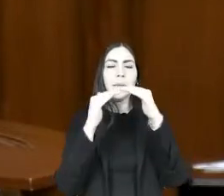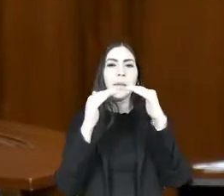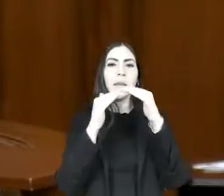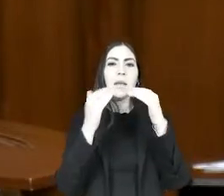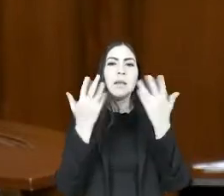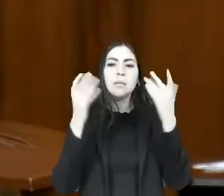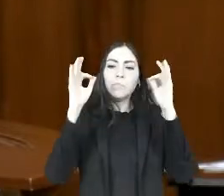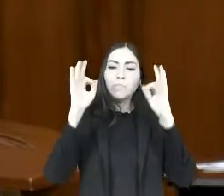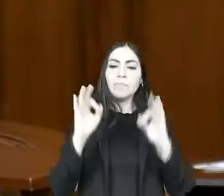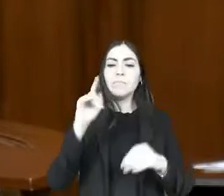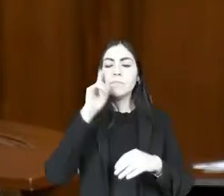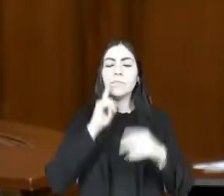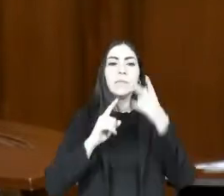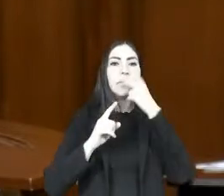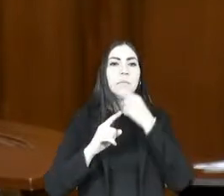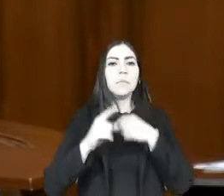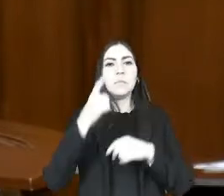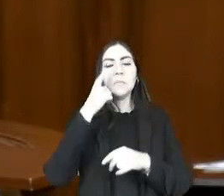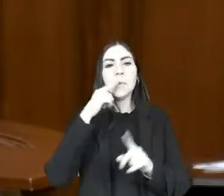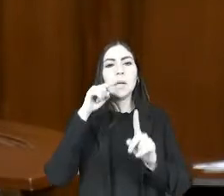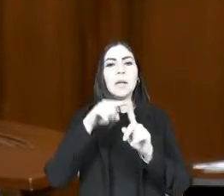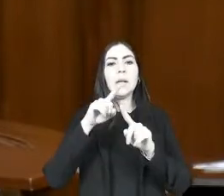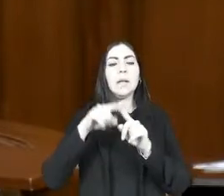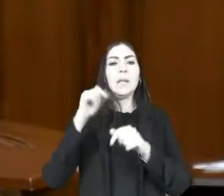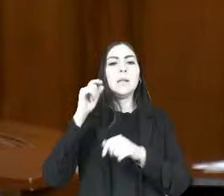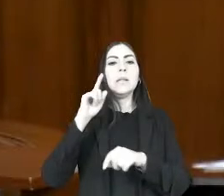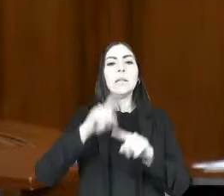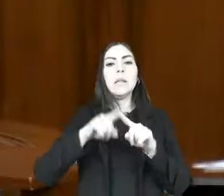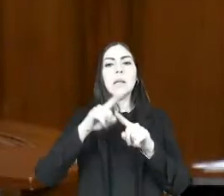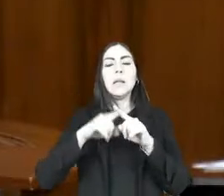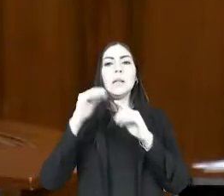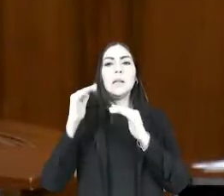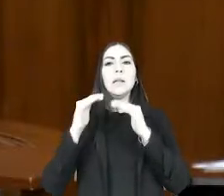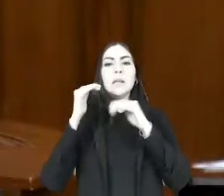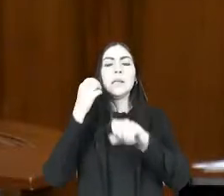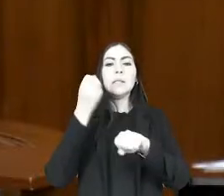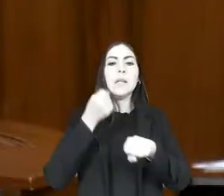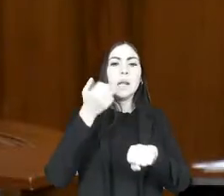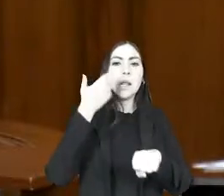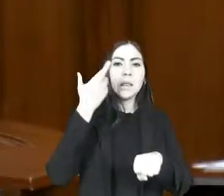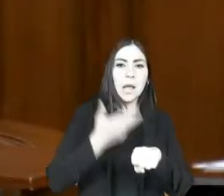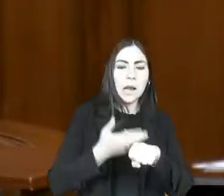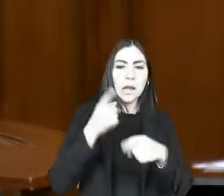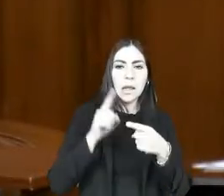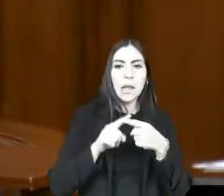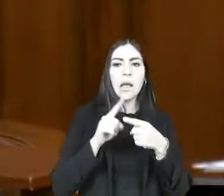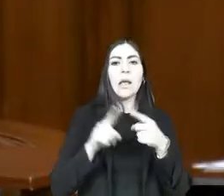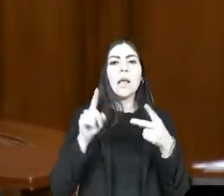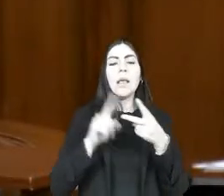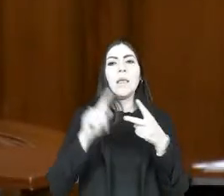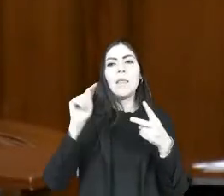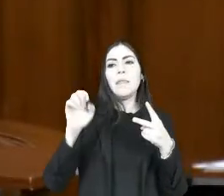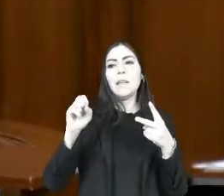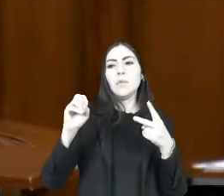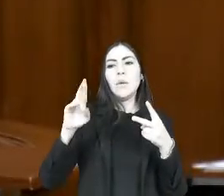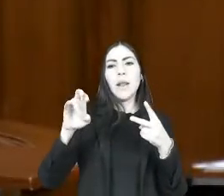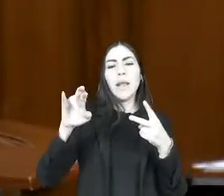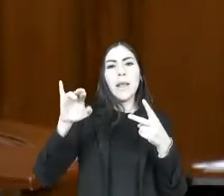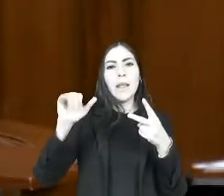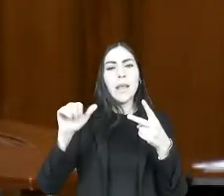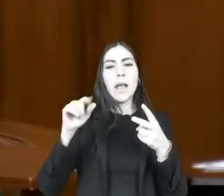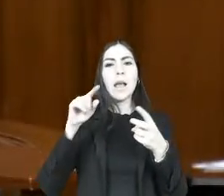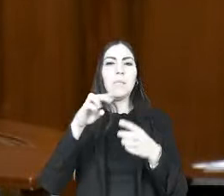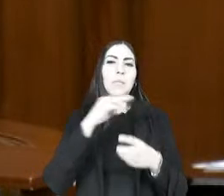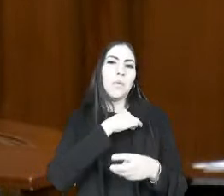ámbito estatal titular de secretarías, tesorerías, en el ambiente municipal y titulares